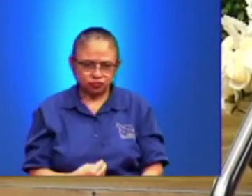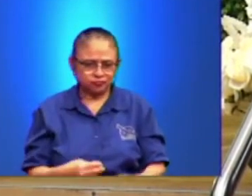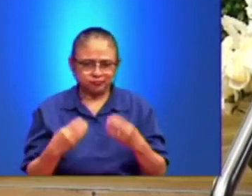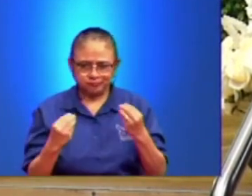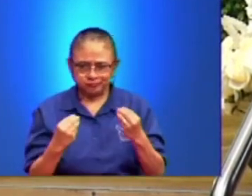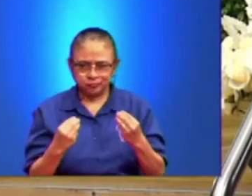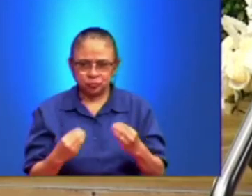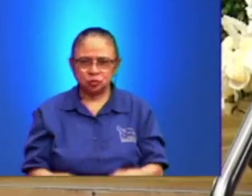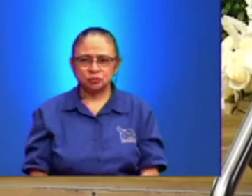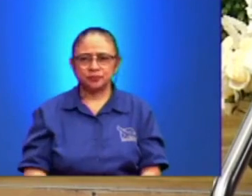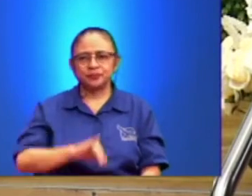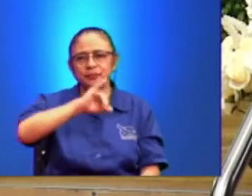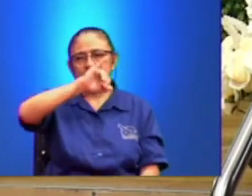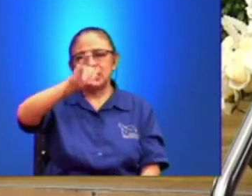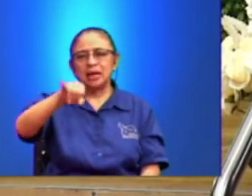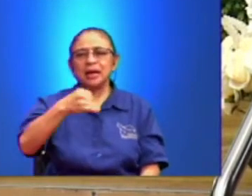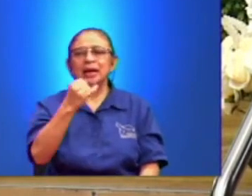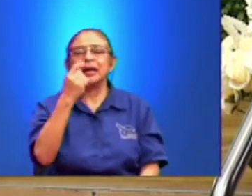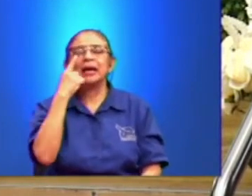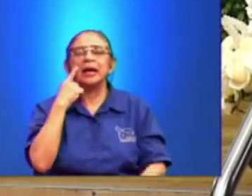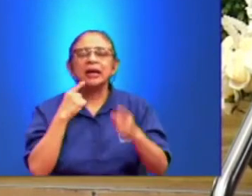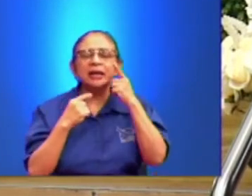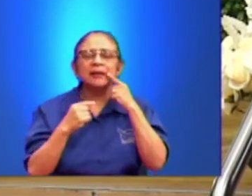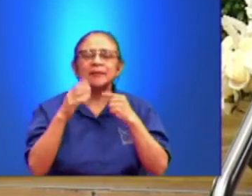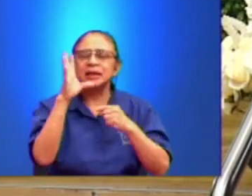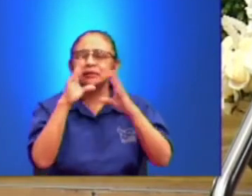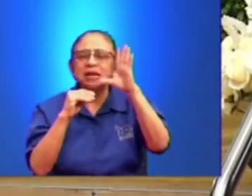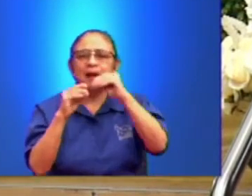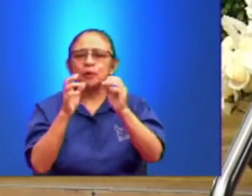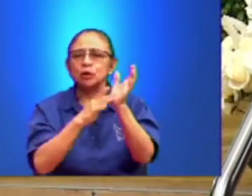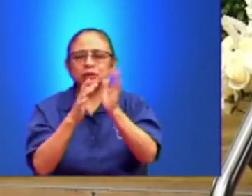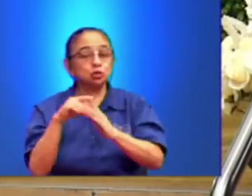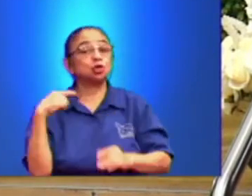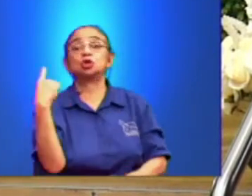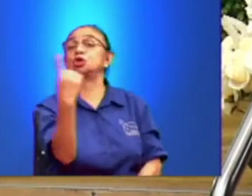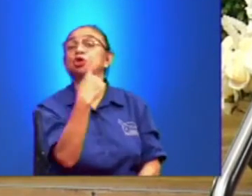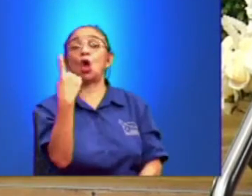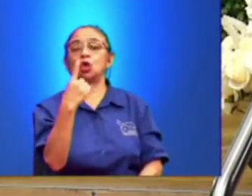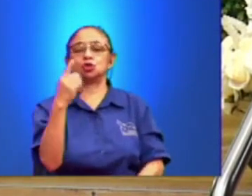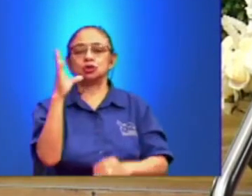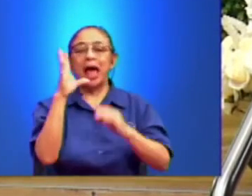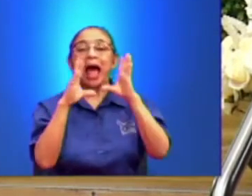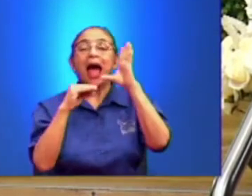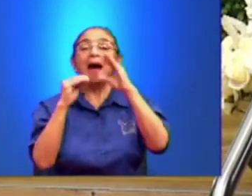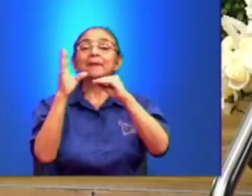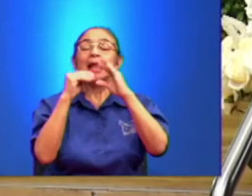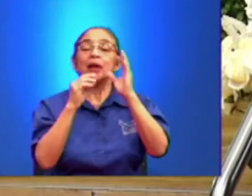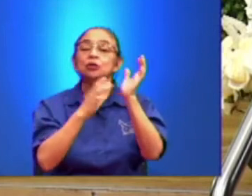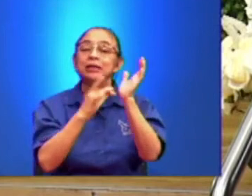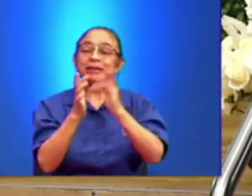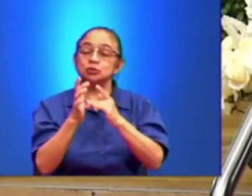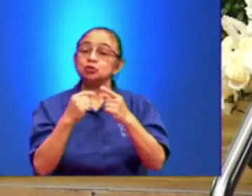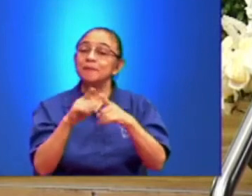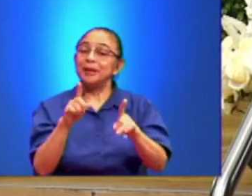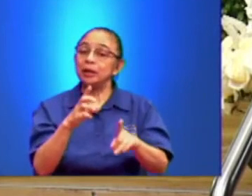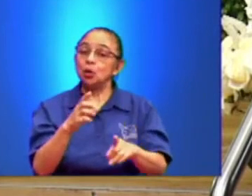jeremías hablo de jesús moisés hablo de todos hablando de eso espero que esté hablando de sí mismo